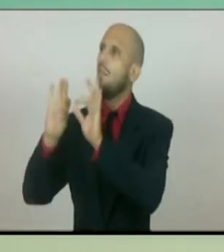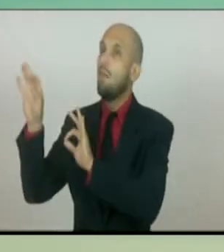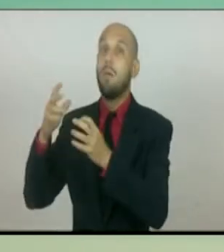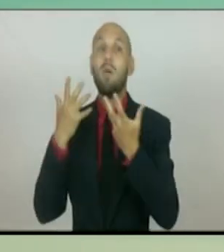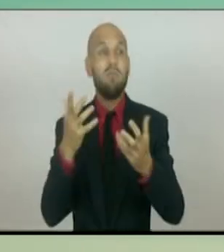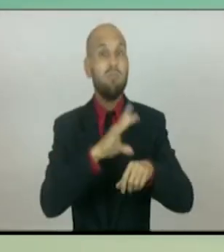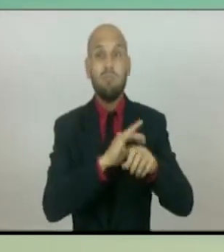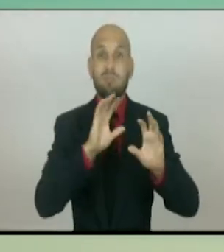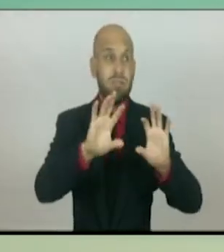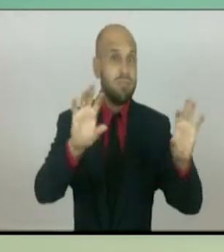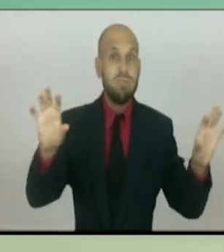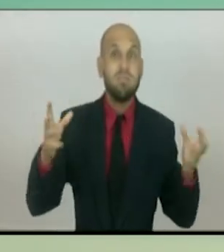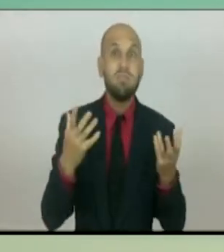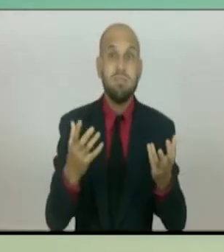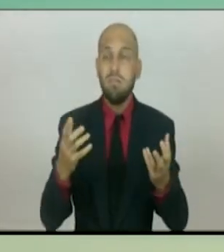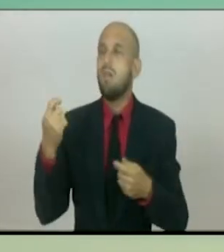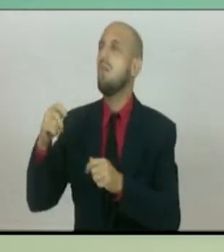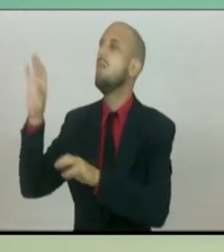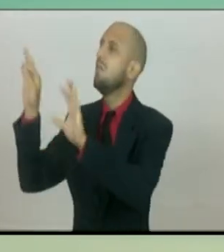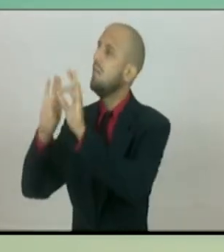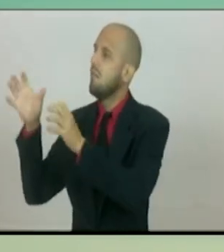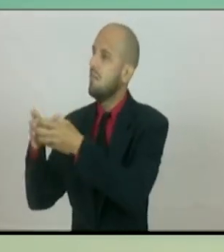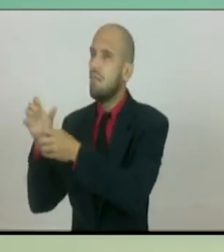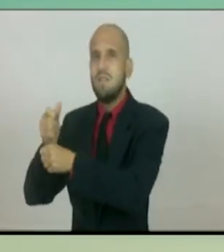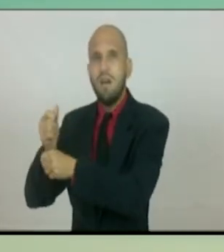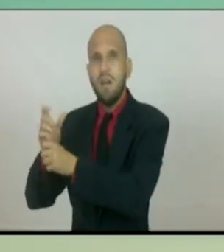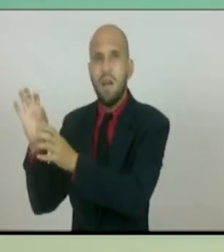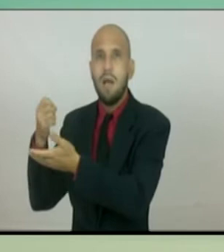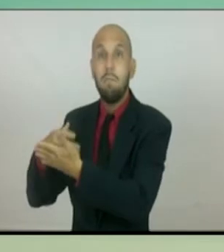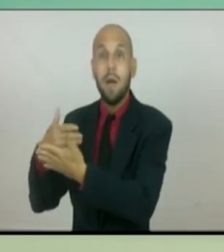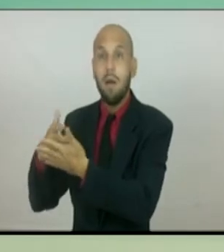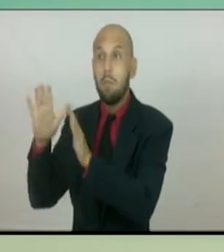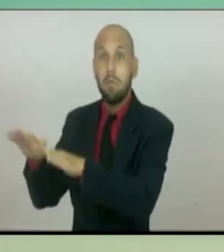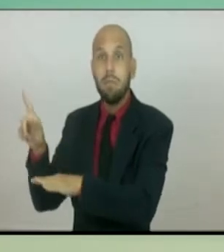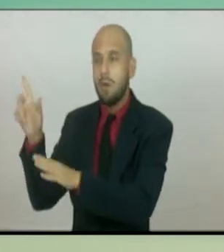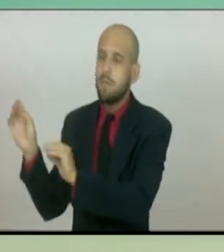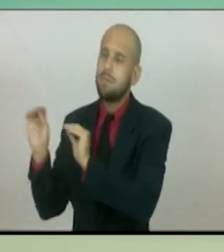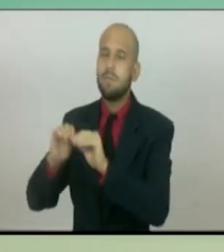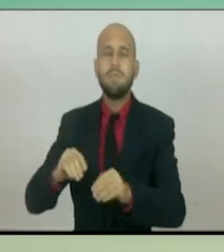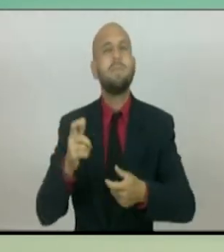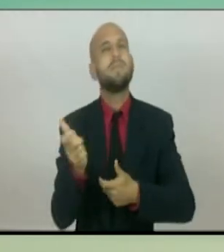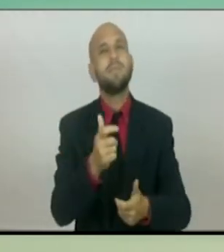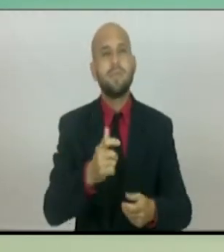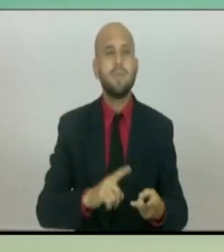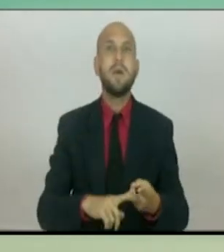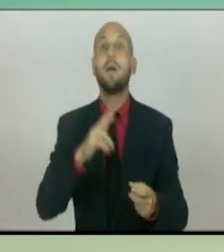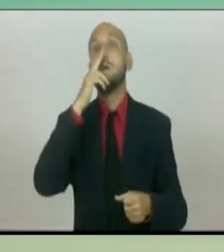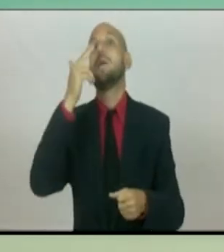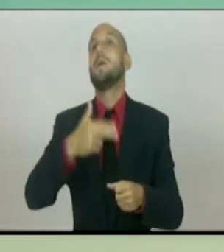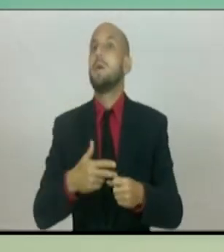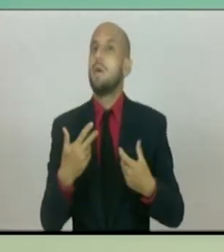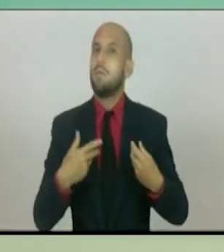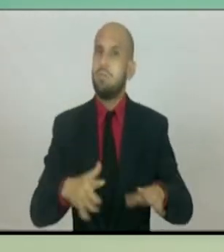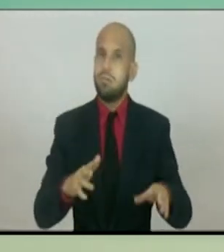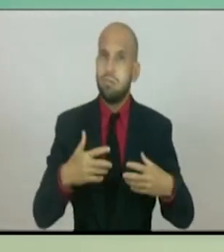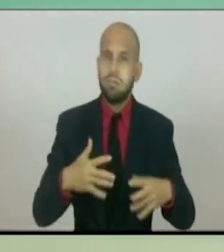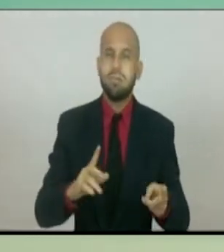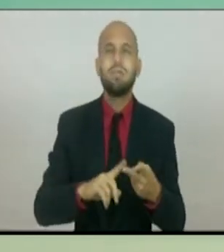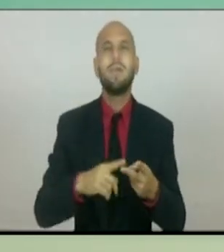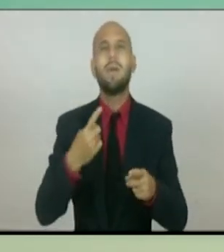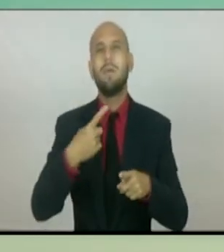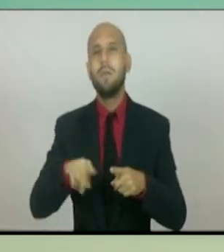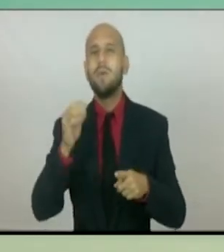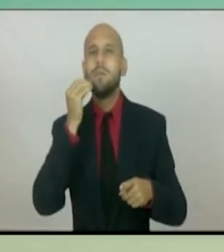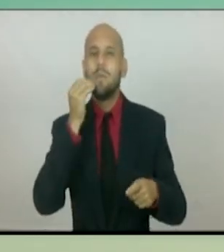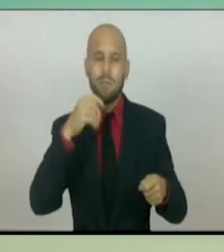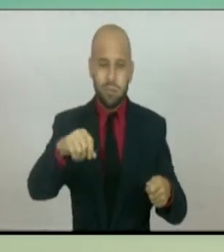empresas, como te expliqué, tenemos que gastar combustible con la situación tan difícil que tenemos hoy, tenemos que gastar plaguicidas, además, que